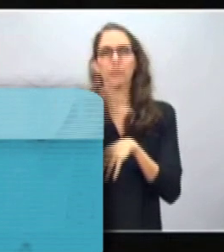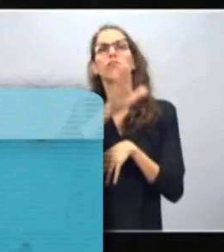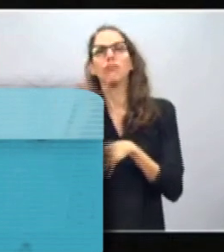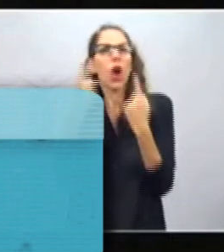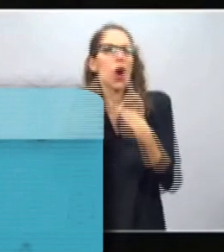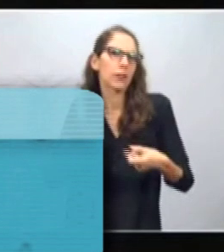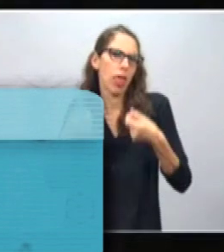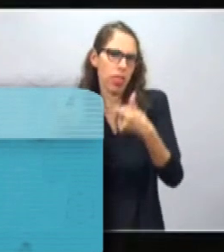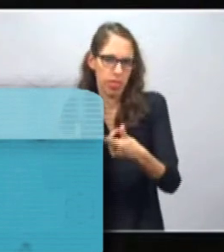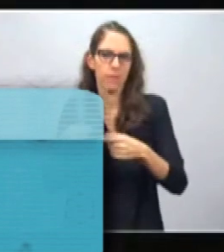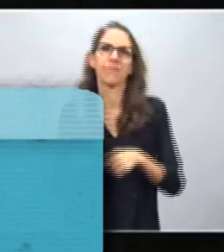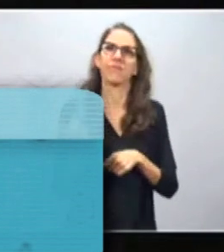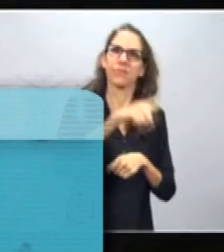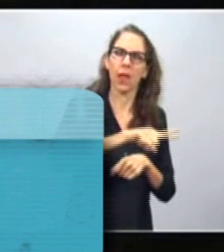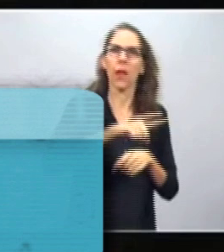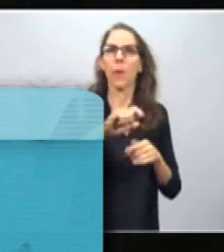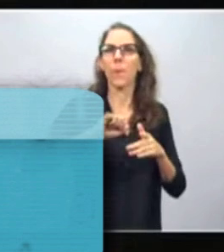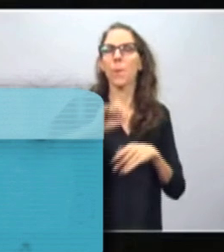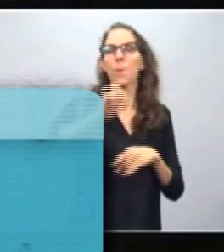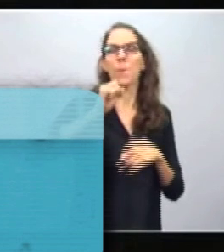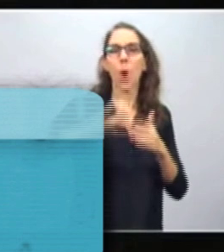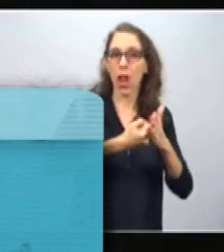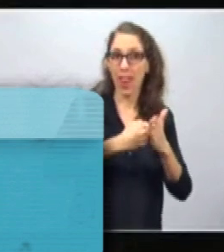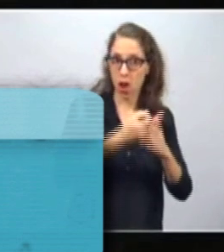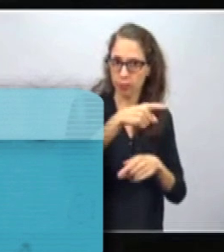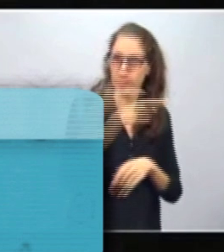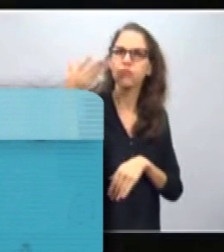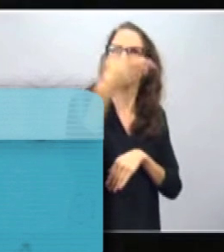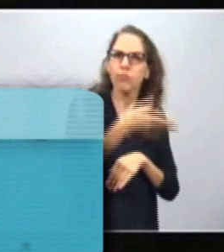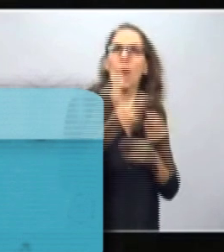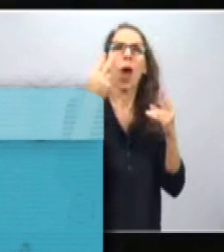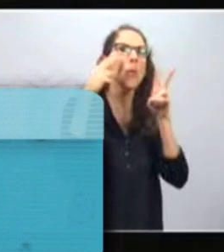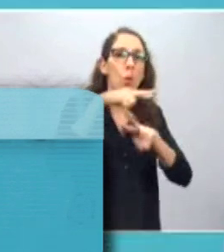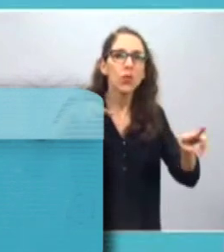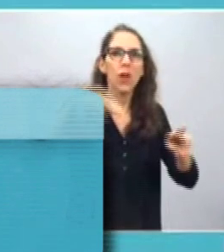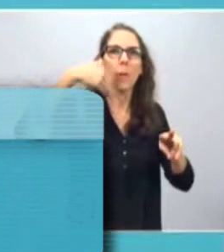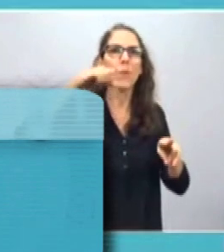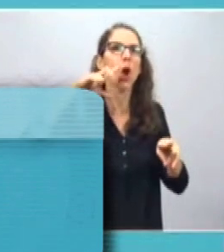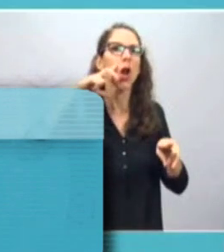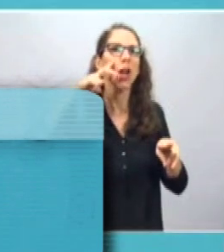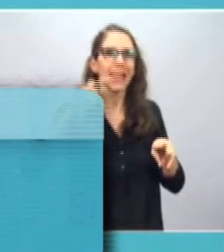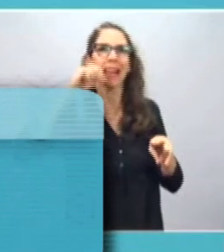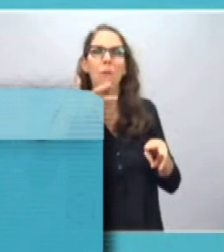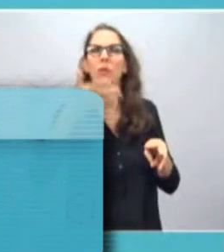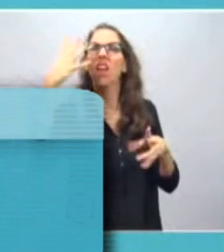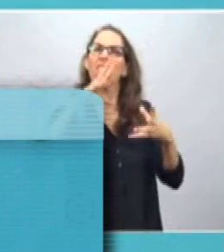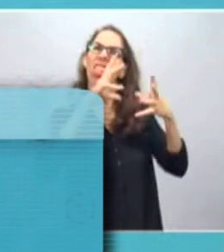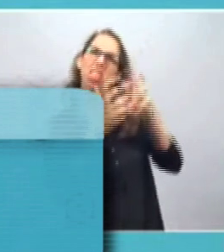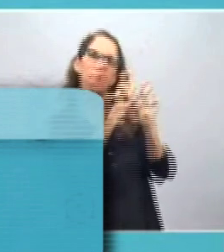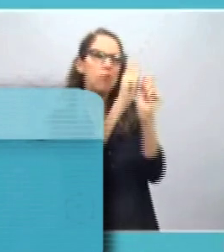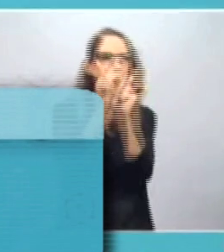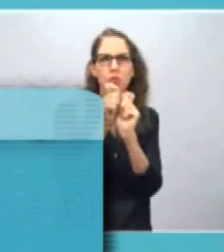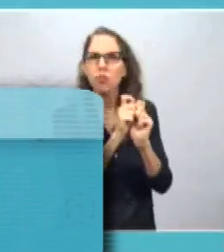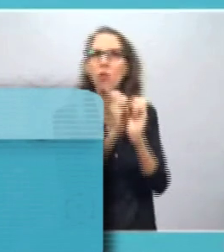También el gobernador va a estar en Moreno, en donde va a reinaugurar el Museo Molina Campos, que estaba en un estado de deterioro importante y se lo